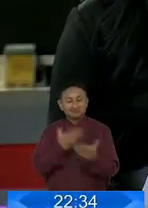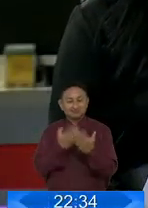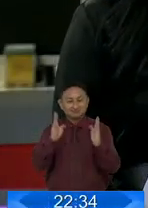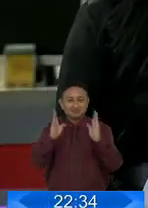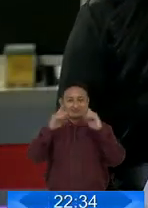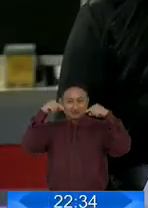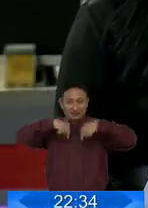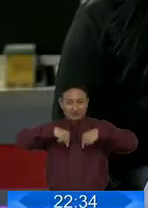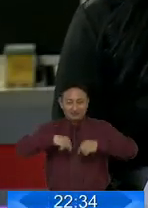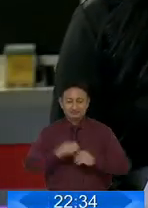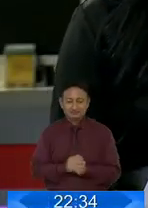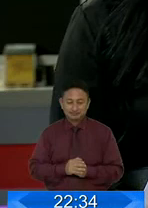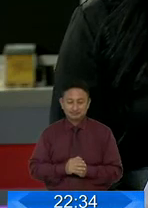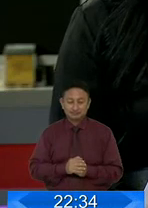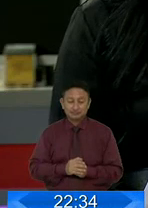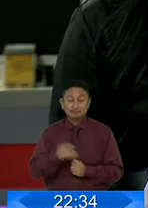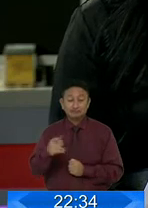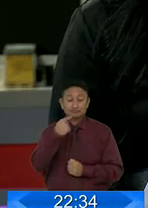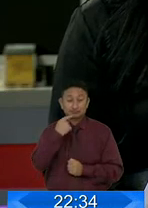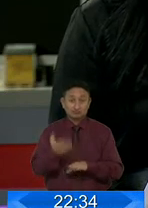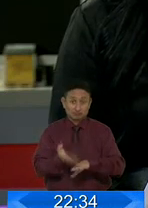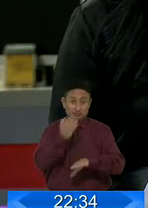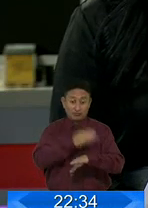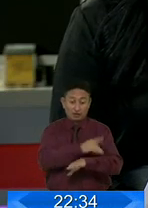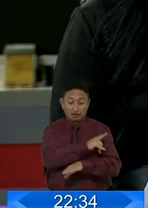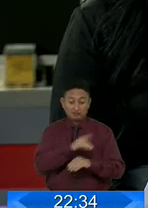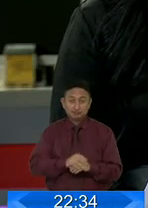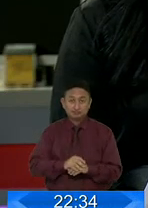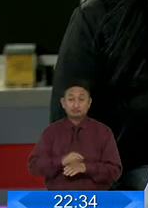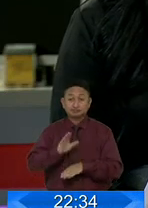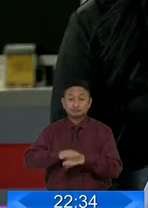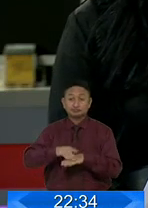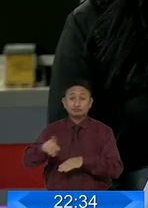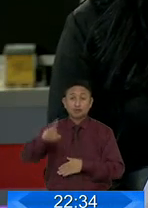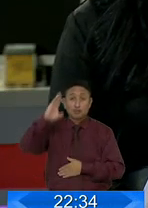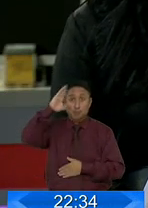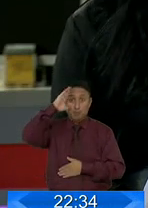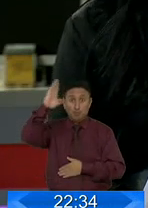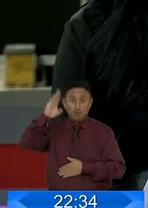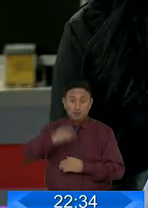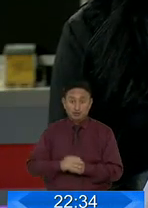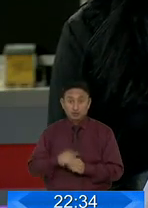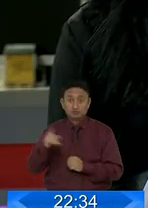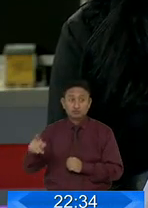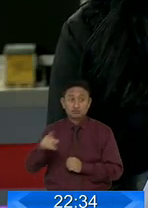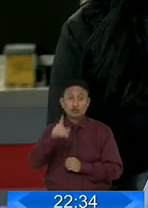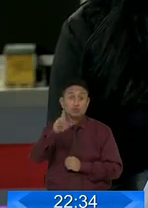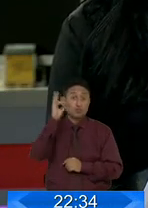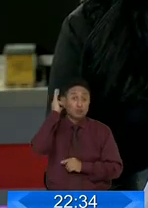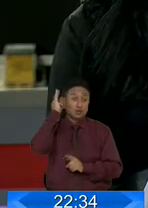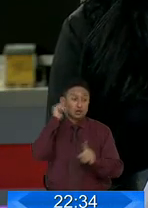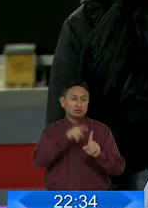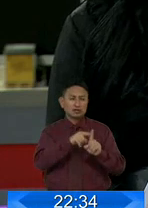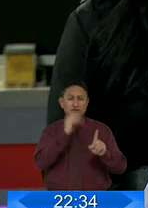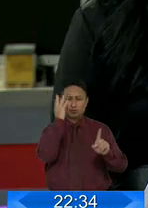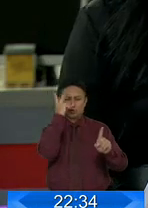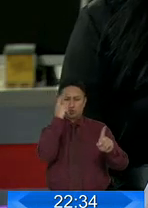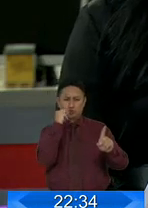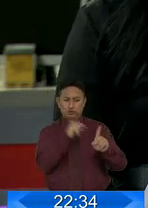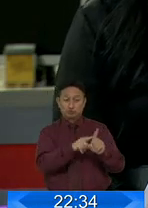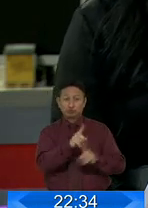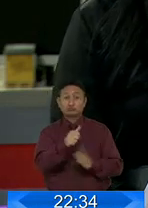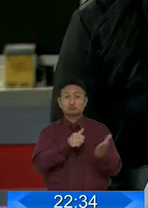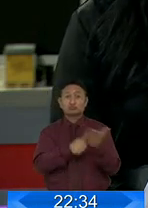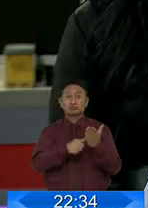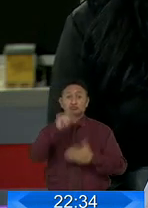Gracias por seguir en nuestra sintonía, como lo anunciamos, por el comportamiento de un policía que llamó preciosa a una mujer. La ministra de